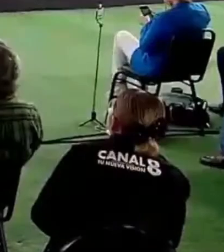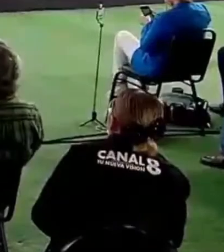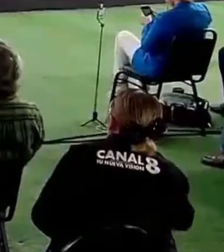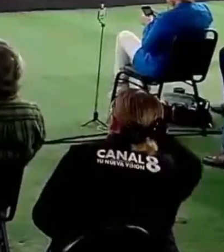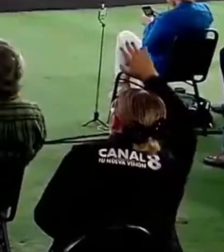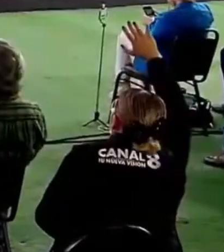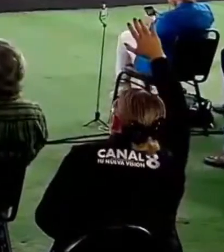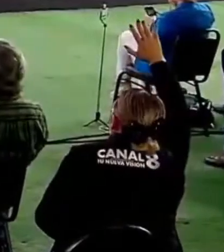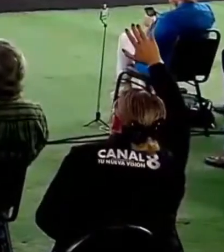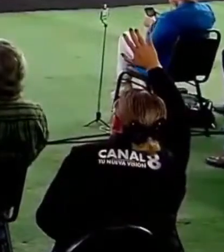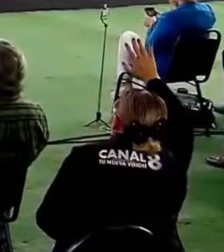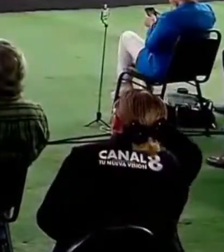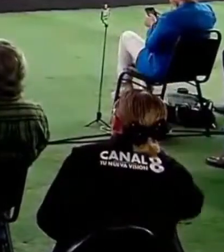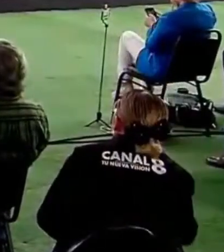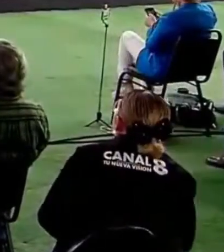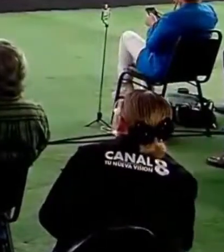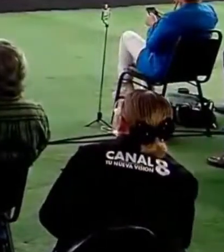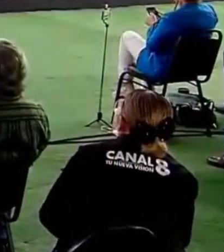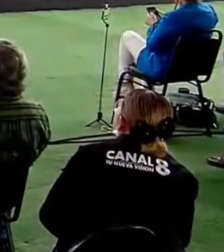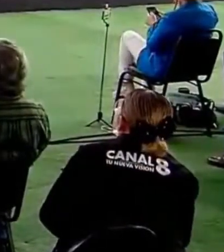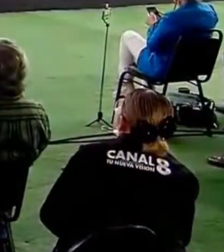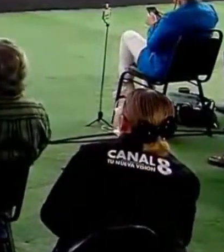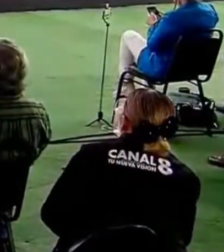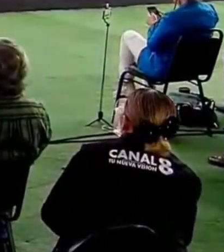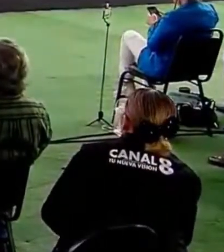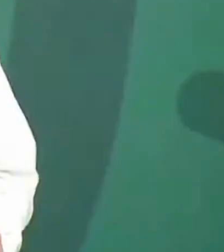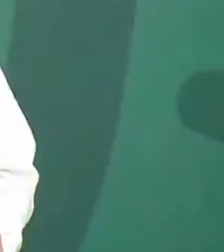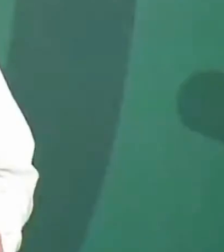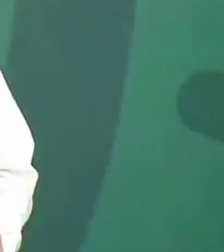a quien se los crea, pero